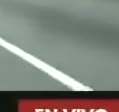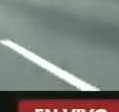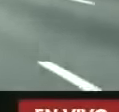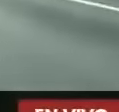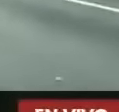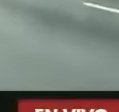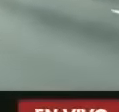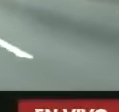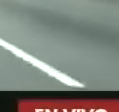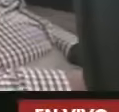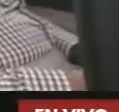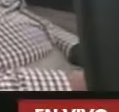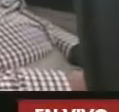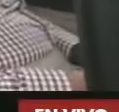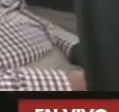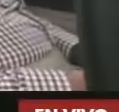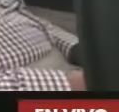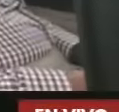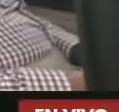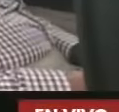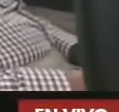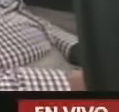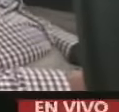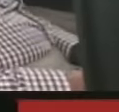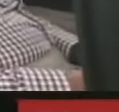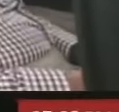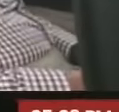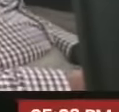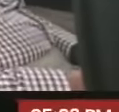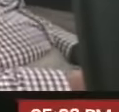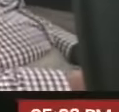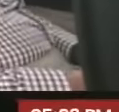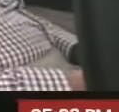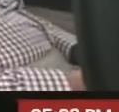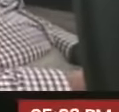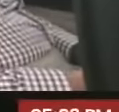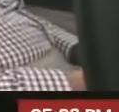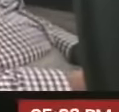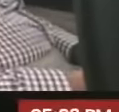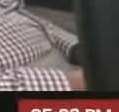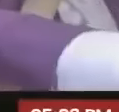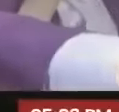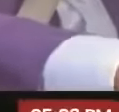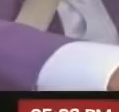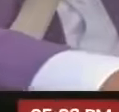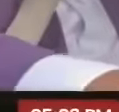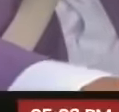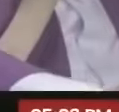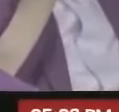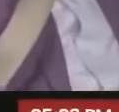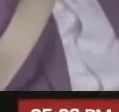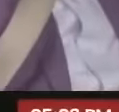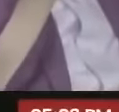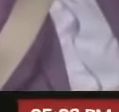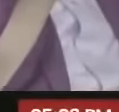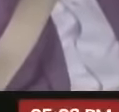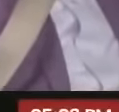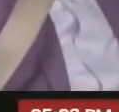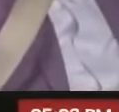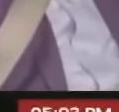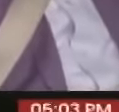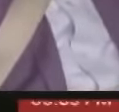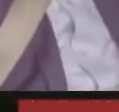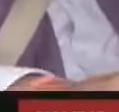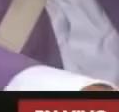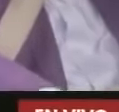¿Ah? No, bueno. Terminó diciembre y llegó los carnavales de una vez. Mira, Deli, y tú vienes del movimiento social,